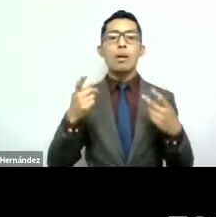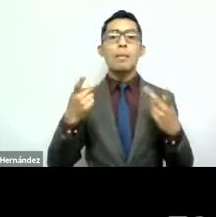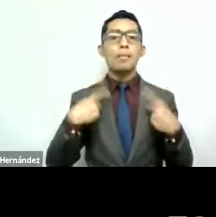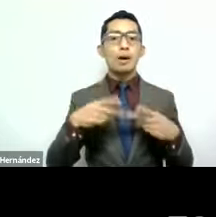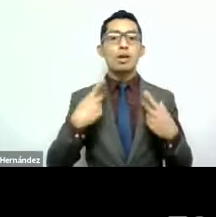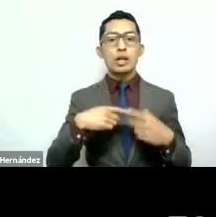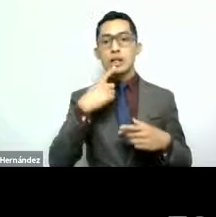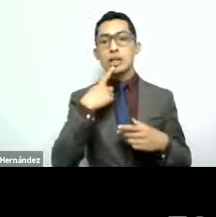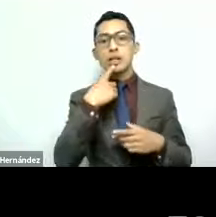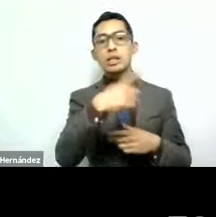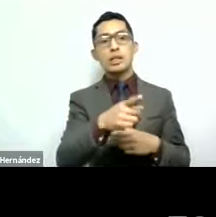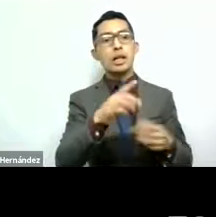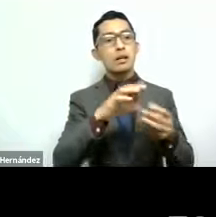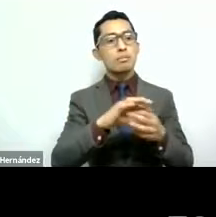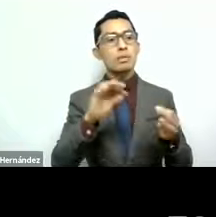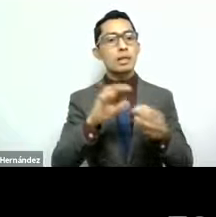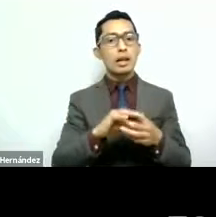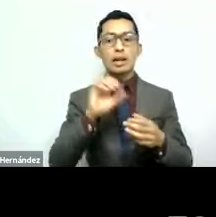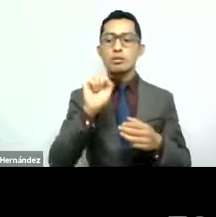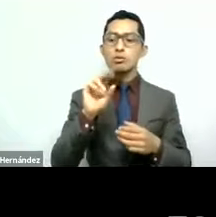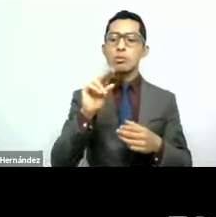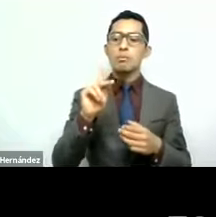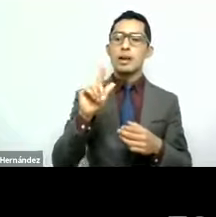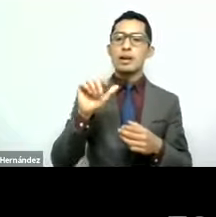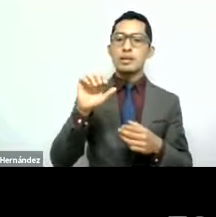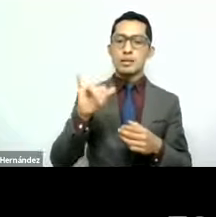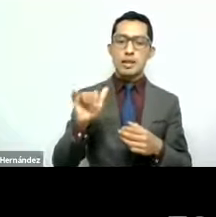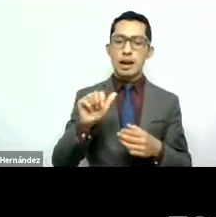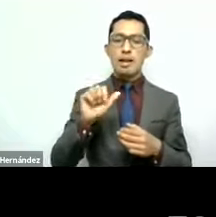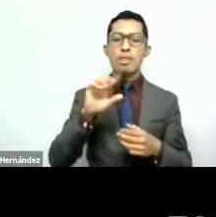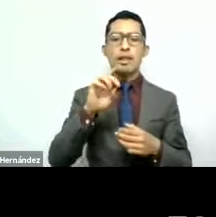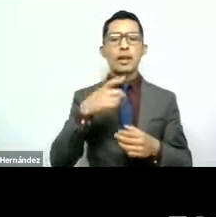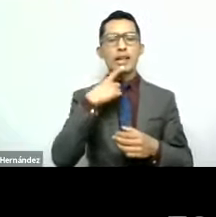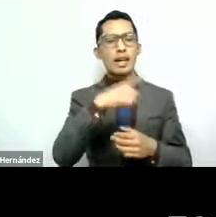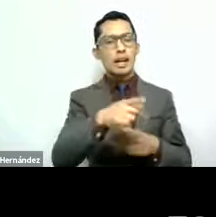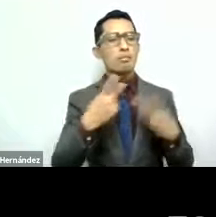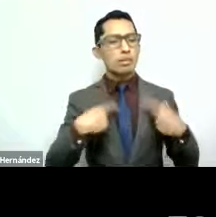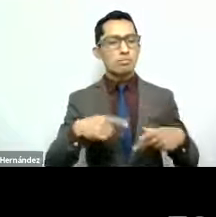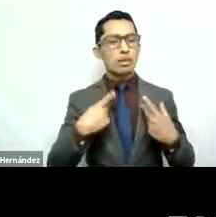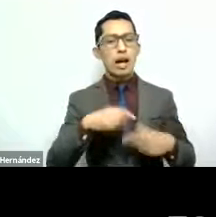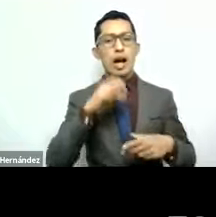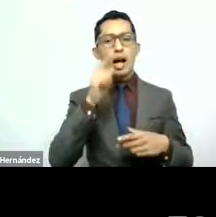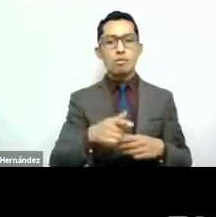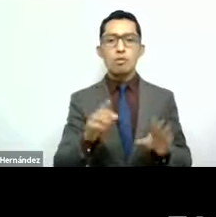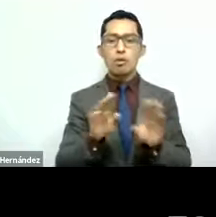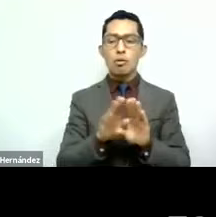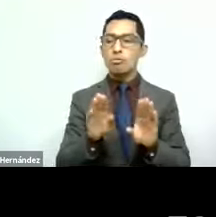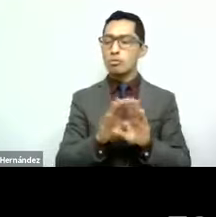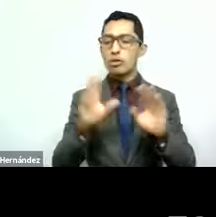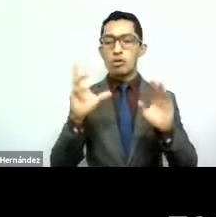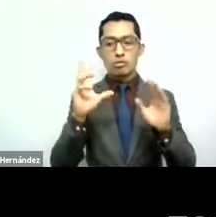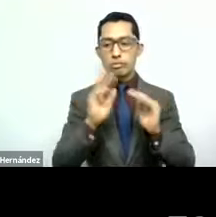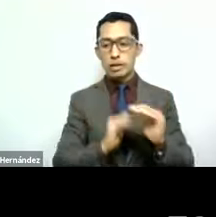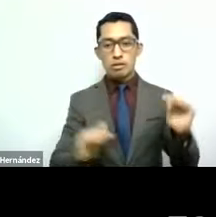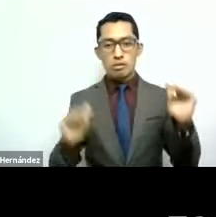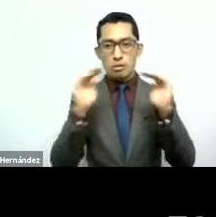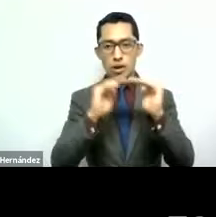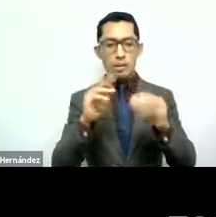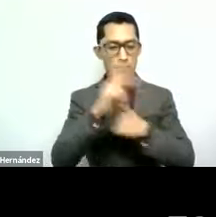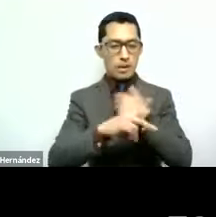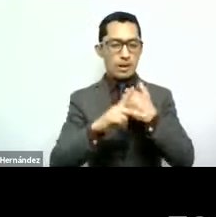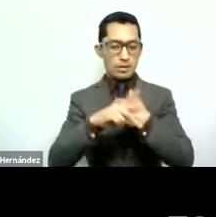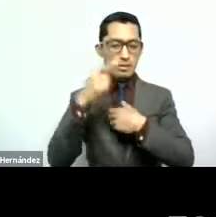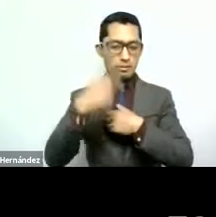está llamada a ser precisamente uno de estos mecanismos que busca revertir tanta desigualdad en un país como el